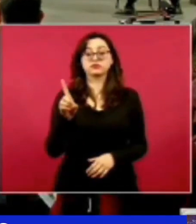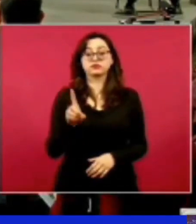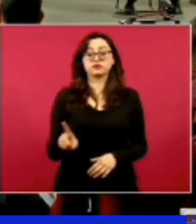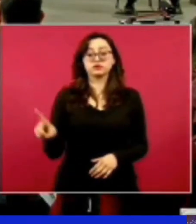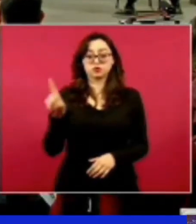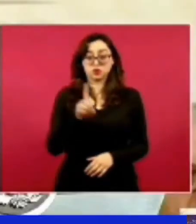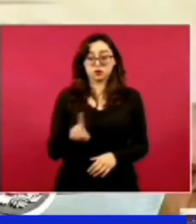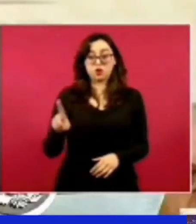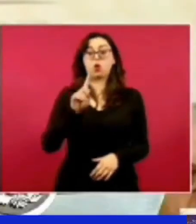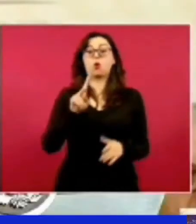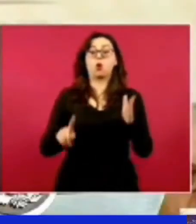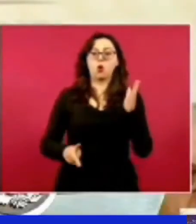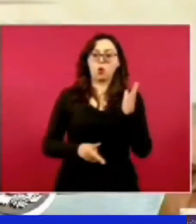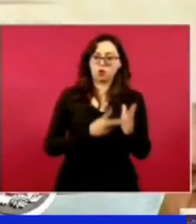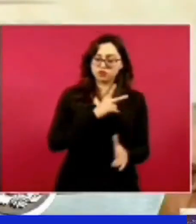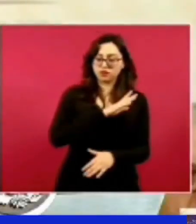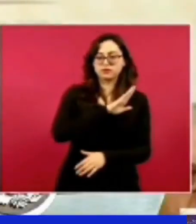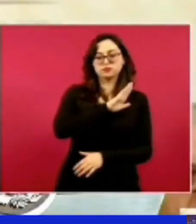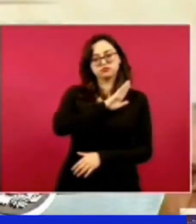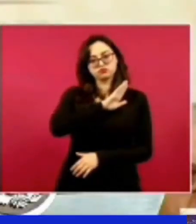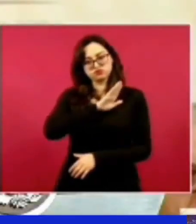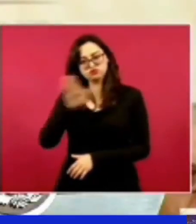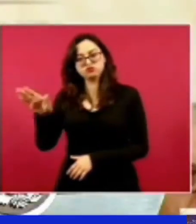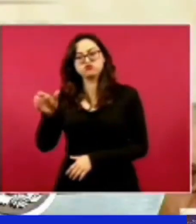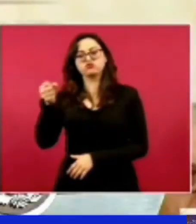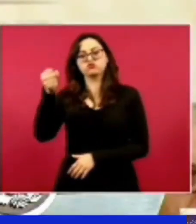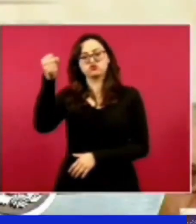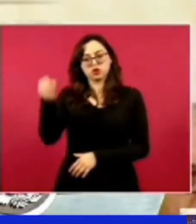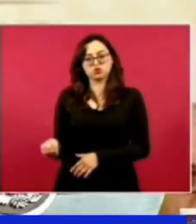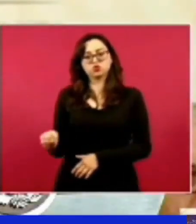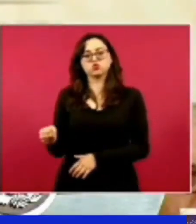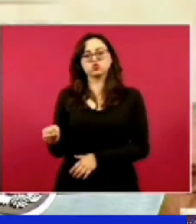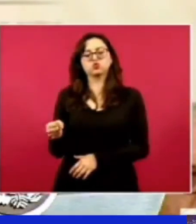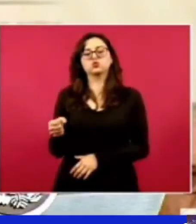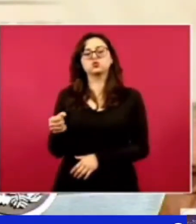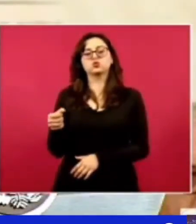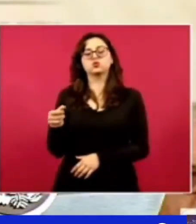el sureste, vienen legisladores.